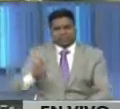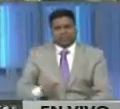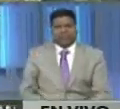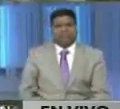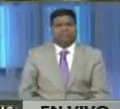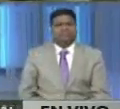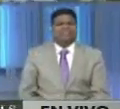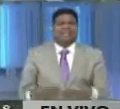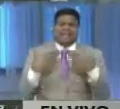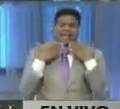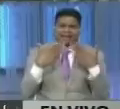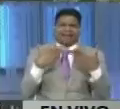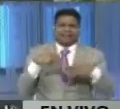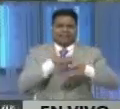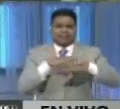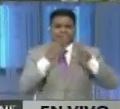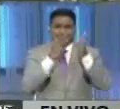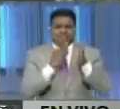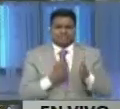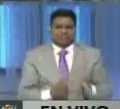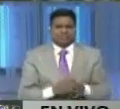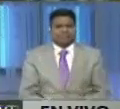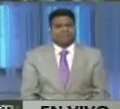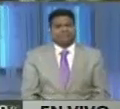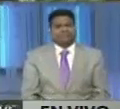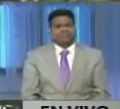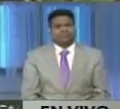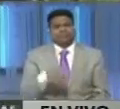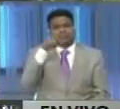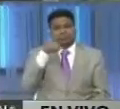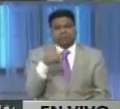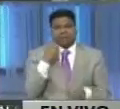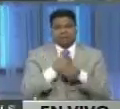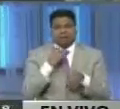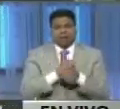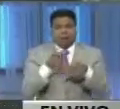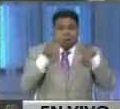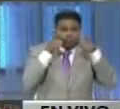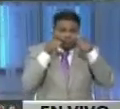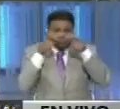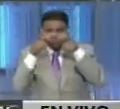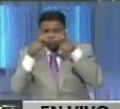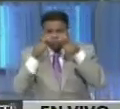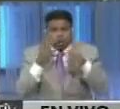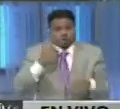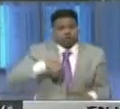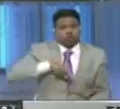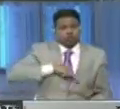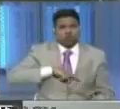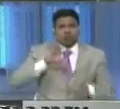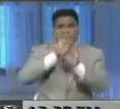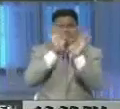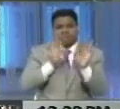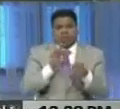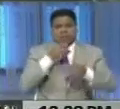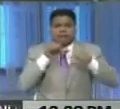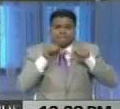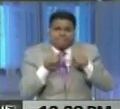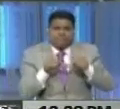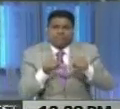señor ministro esta operación centinela se ha llevado de manera sostenida en el tiempo y